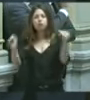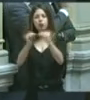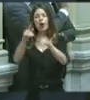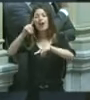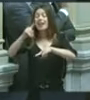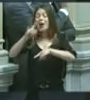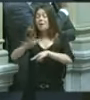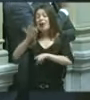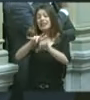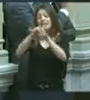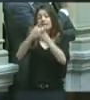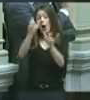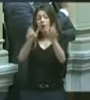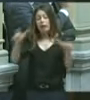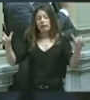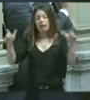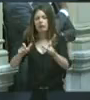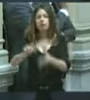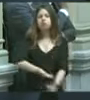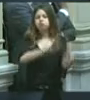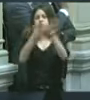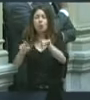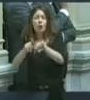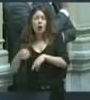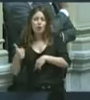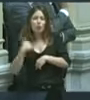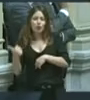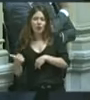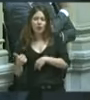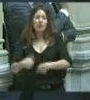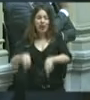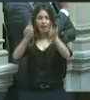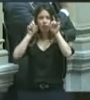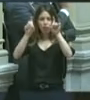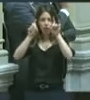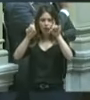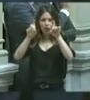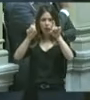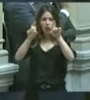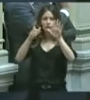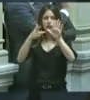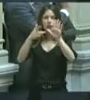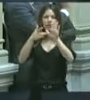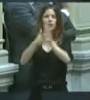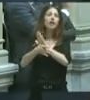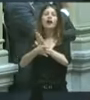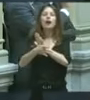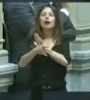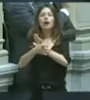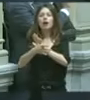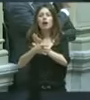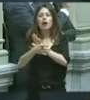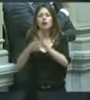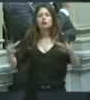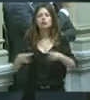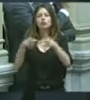de declive demográfico que hemos de convertir también en oportunidad. La educación, el gran ascensor social, que permite